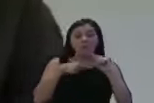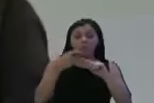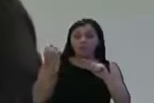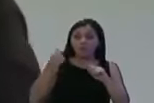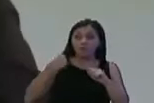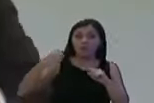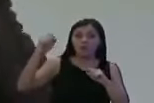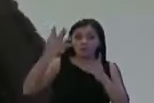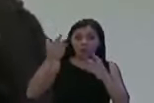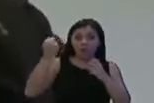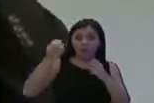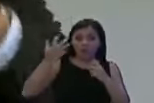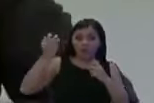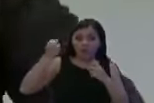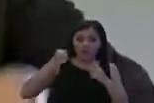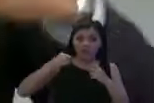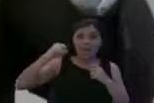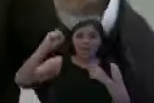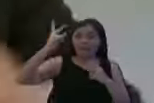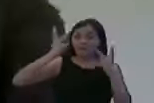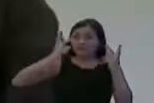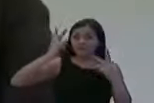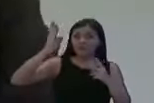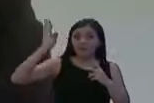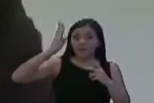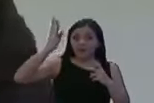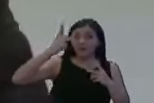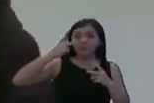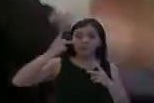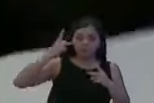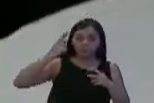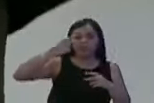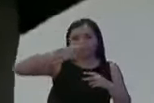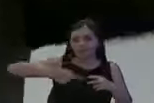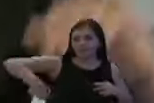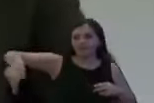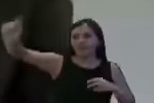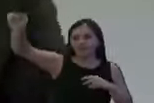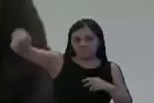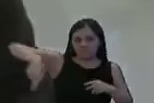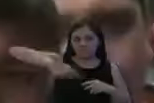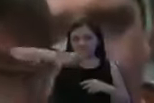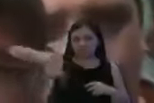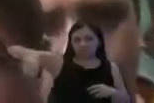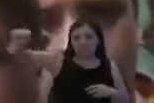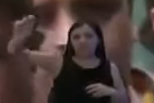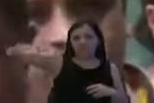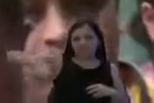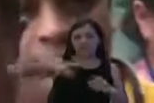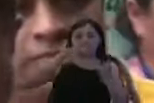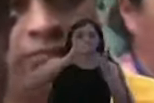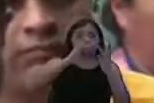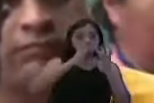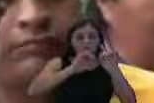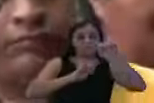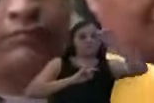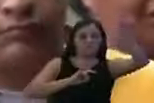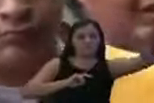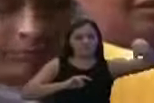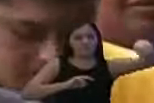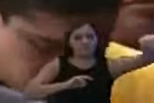de visitar la amazonía de ir hasta baños luego al puo utilizar esta vía que es de primer orden